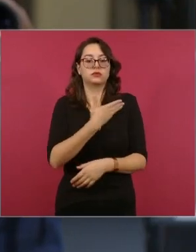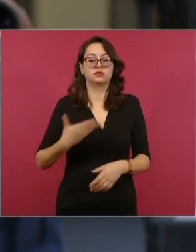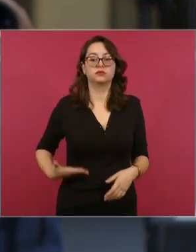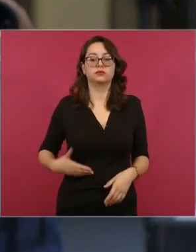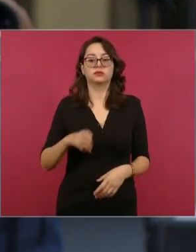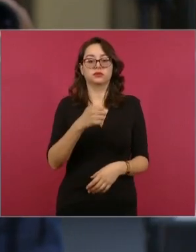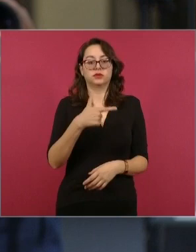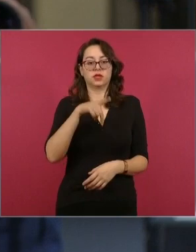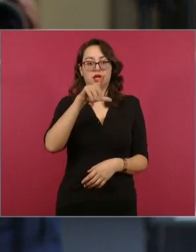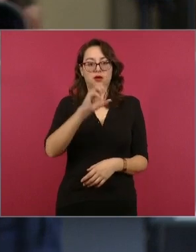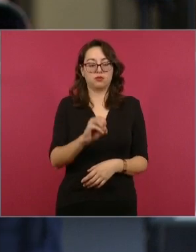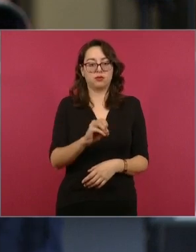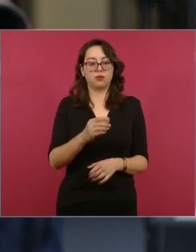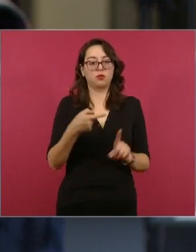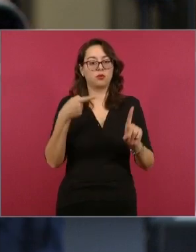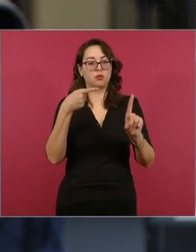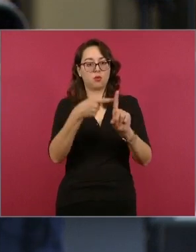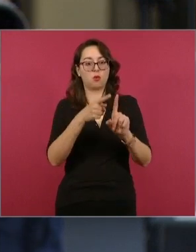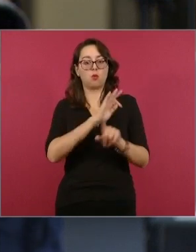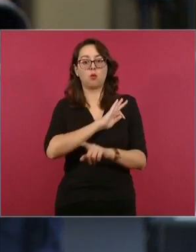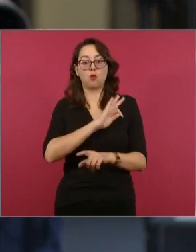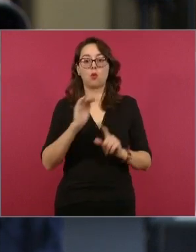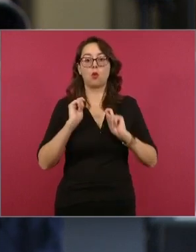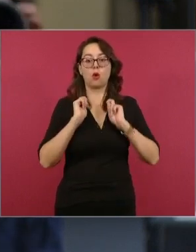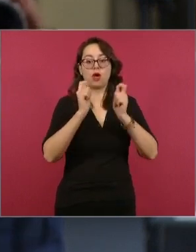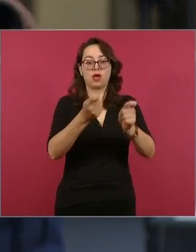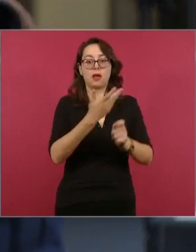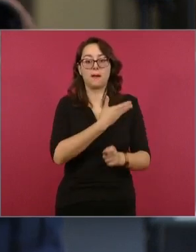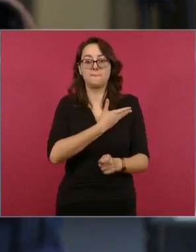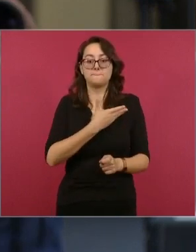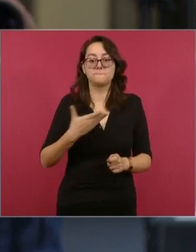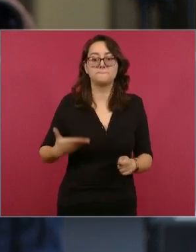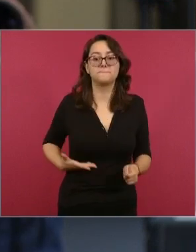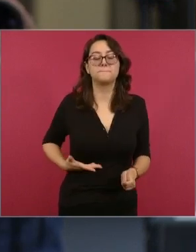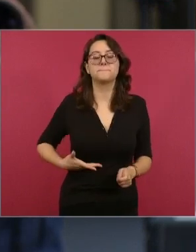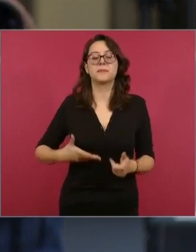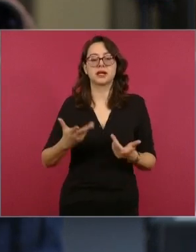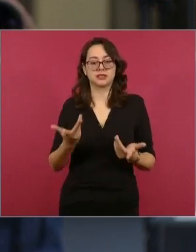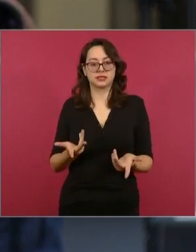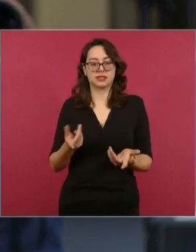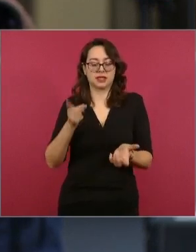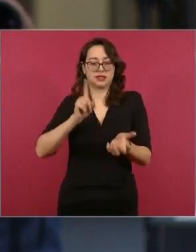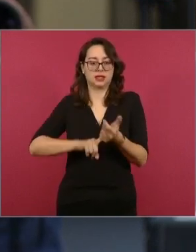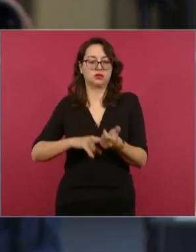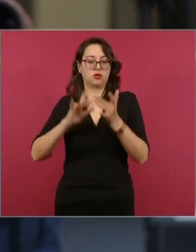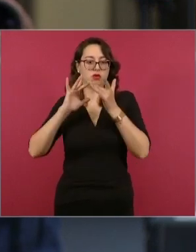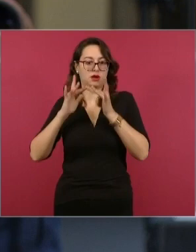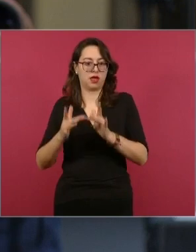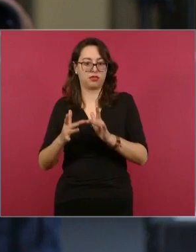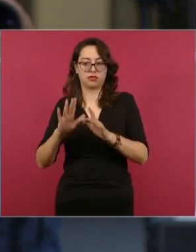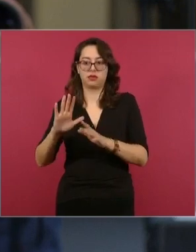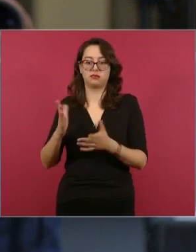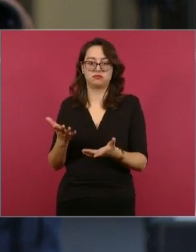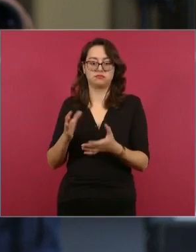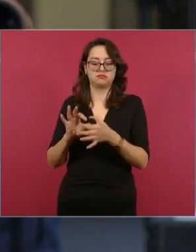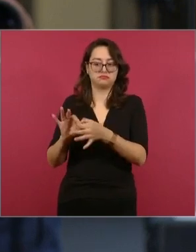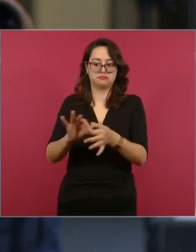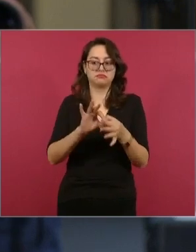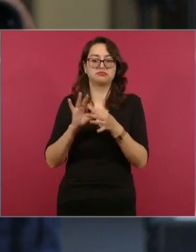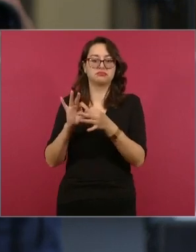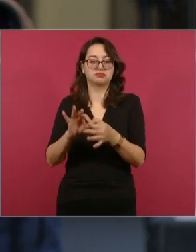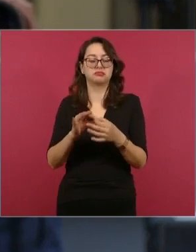que sea el presidente honorario de nuestra articulación, la Red Continental de Solidaridad con Cuba. Solamente eso, y